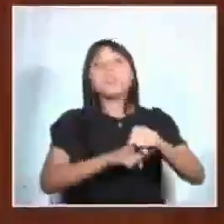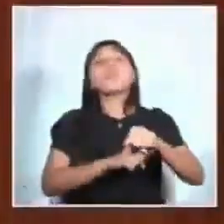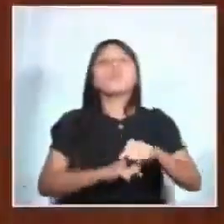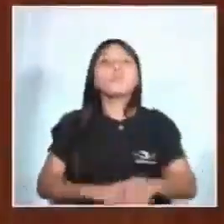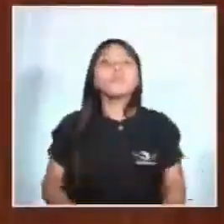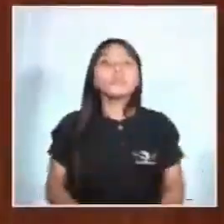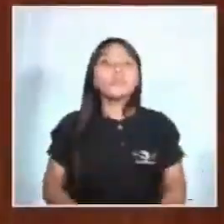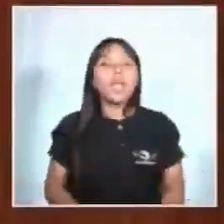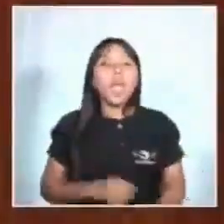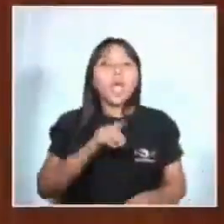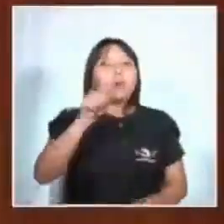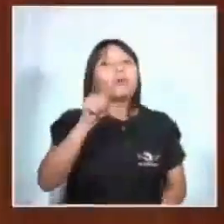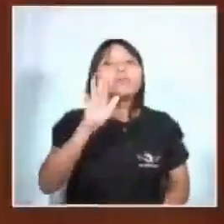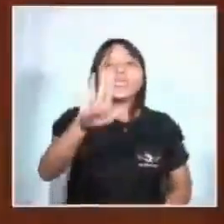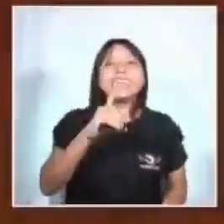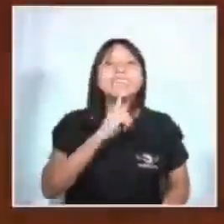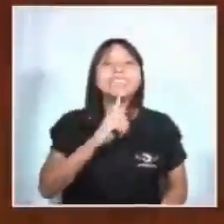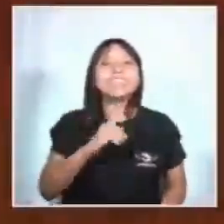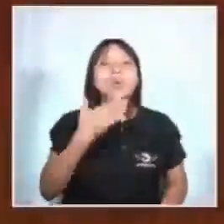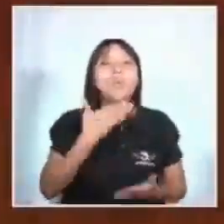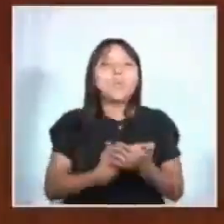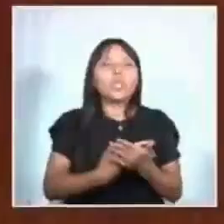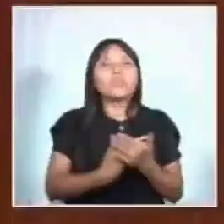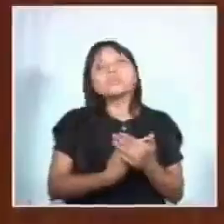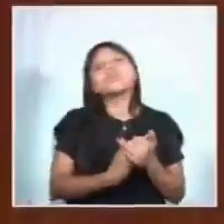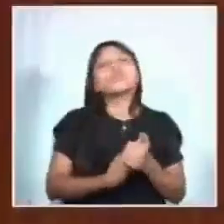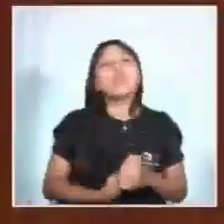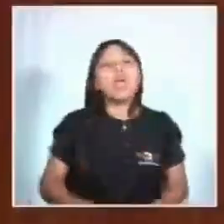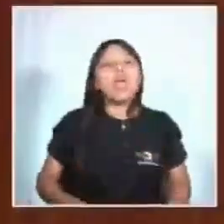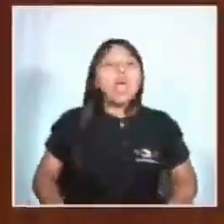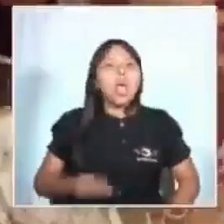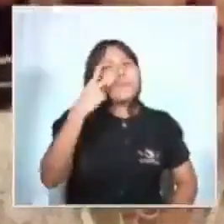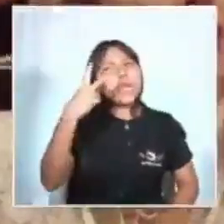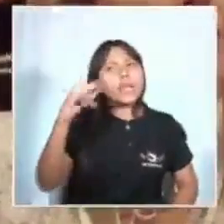Vamos, colabore, que ustedes son buenos estudiantes. Diga conmigo, identificar el momento.